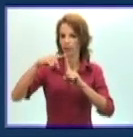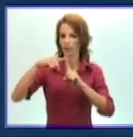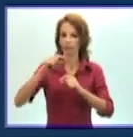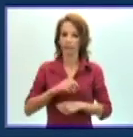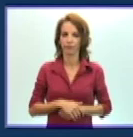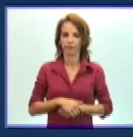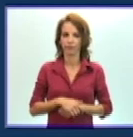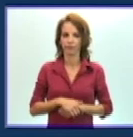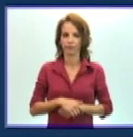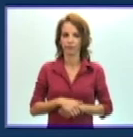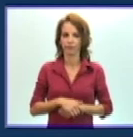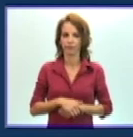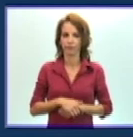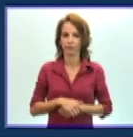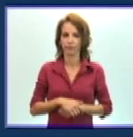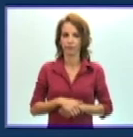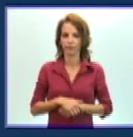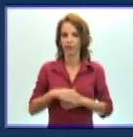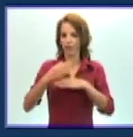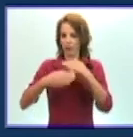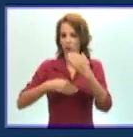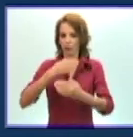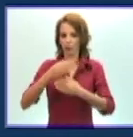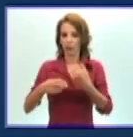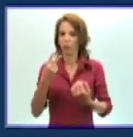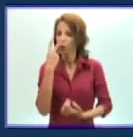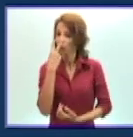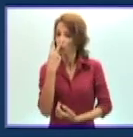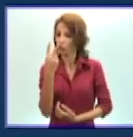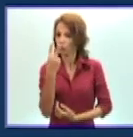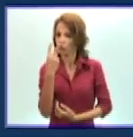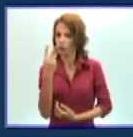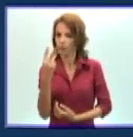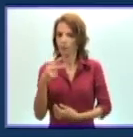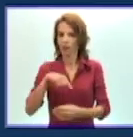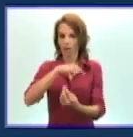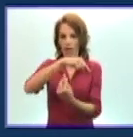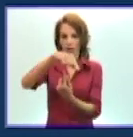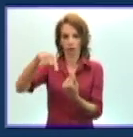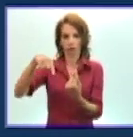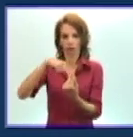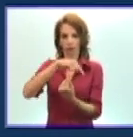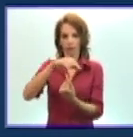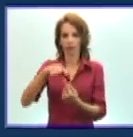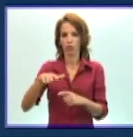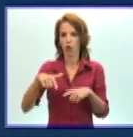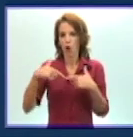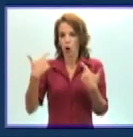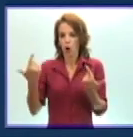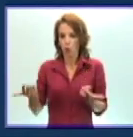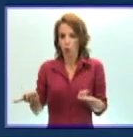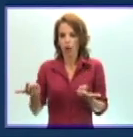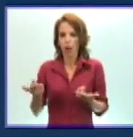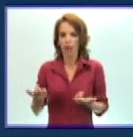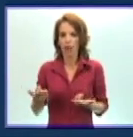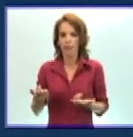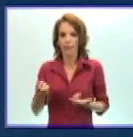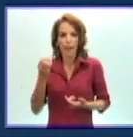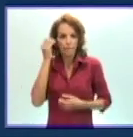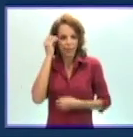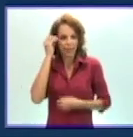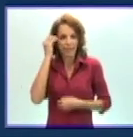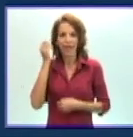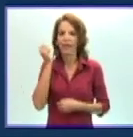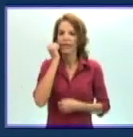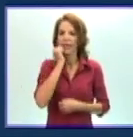de los fenómenos que observas a tu alrededor, ¿cuáles consideras el más común? Vamos a dar